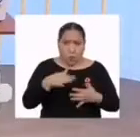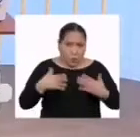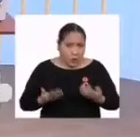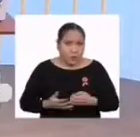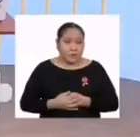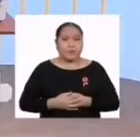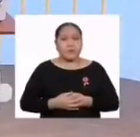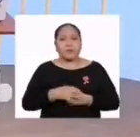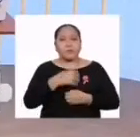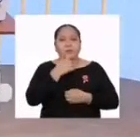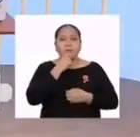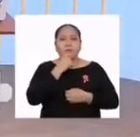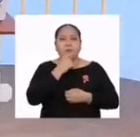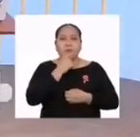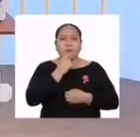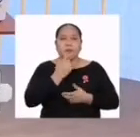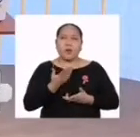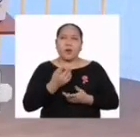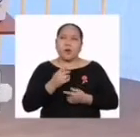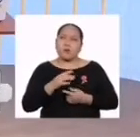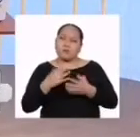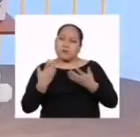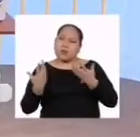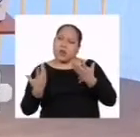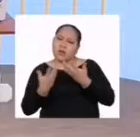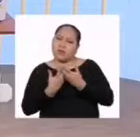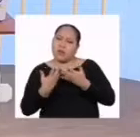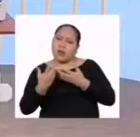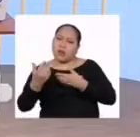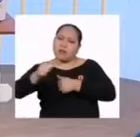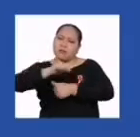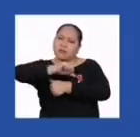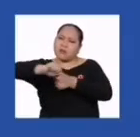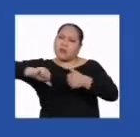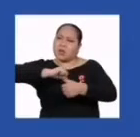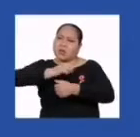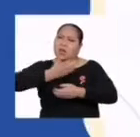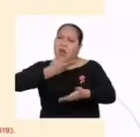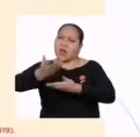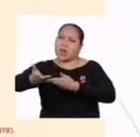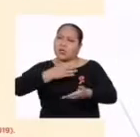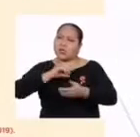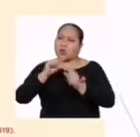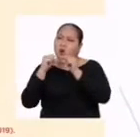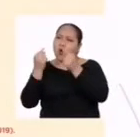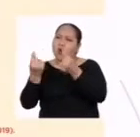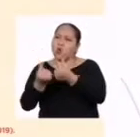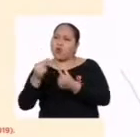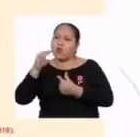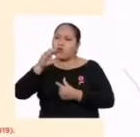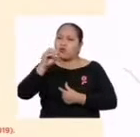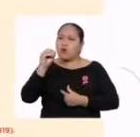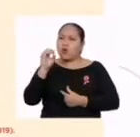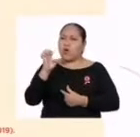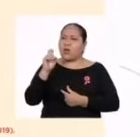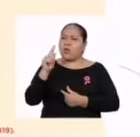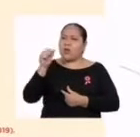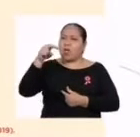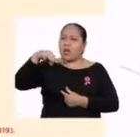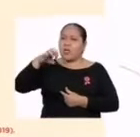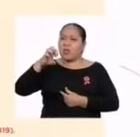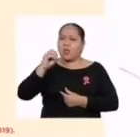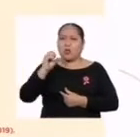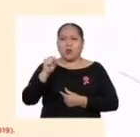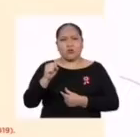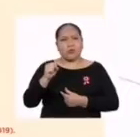ver, dice entablar relaciones con grupos coetáneos. Entiendo que se refiere a que vamos a relacionarnos con gente de nuestra edad.